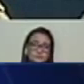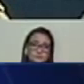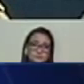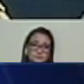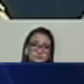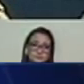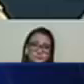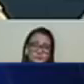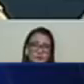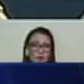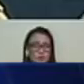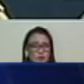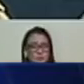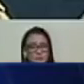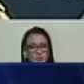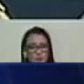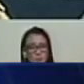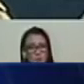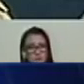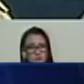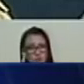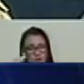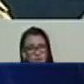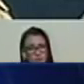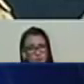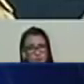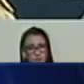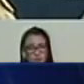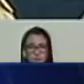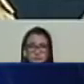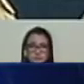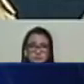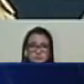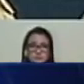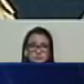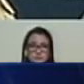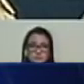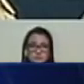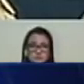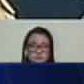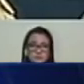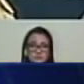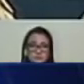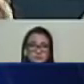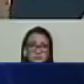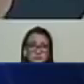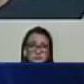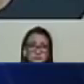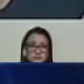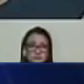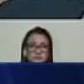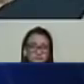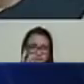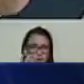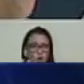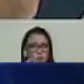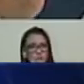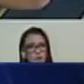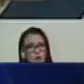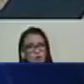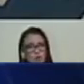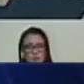hacer ante los organismos competentes. A las 7:42 de la noche de ayer, más del 80% de los centros de votación ya estaban